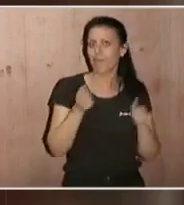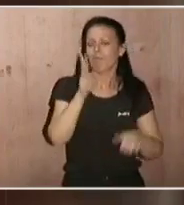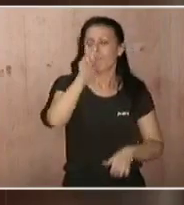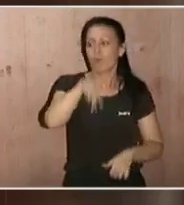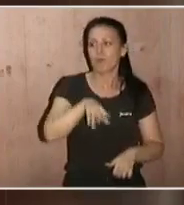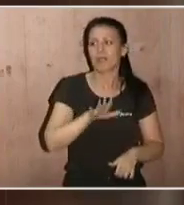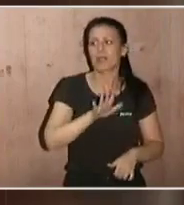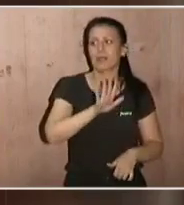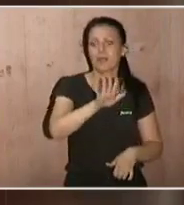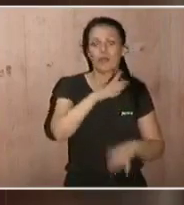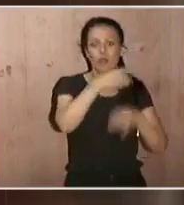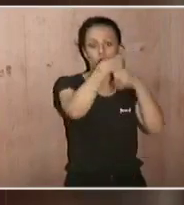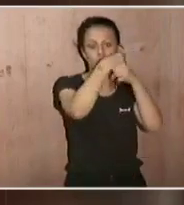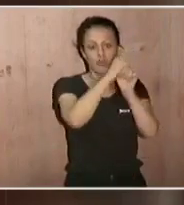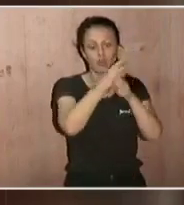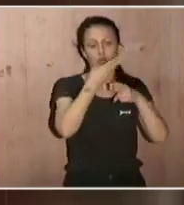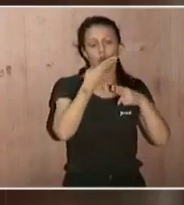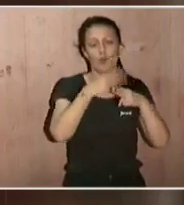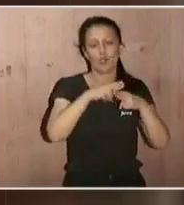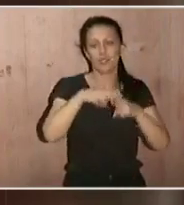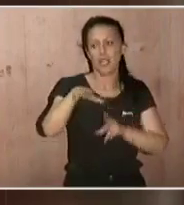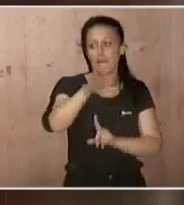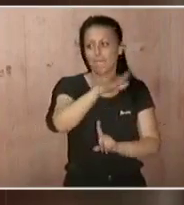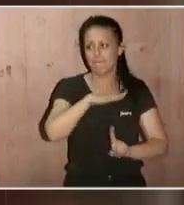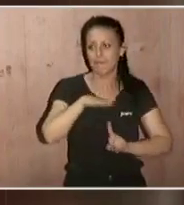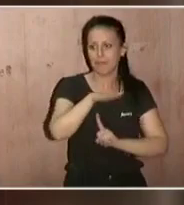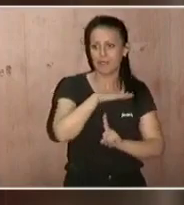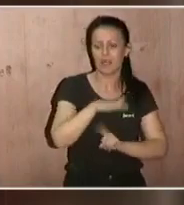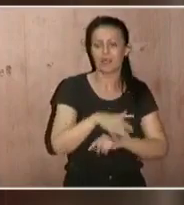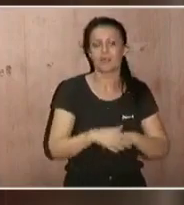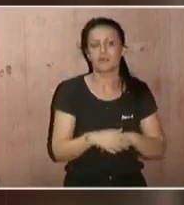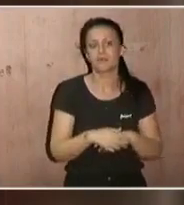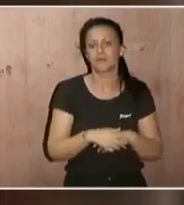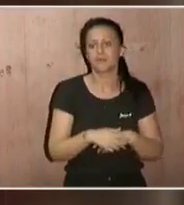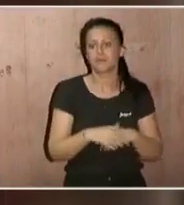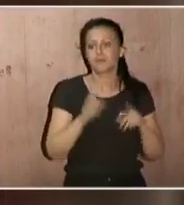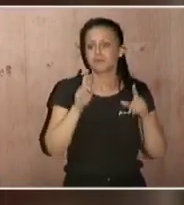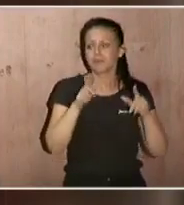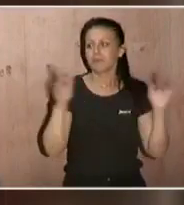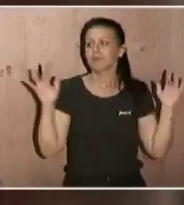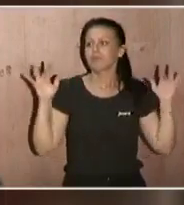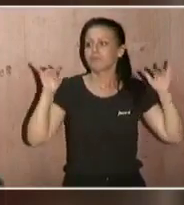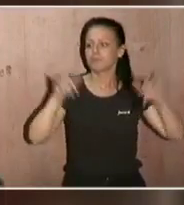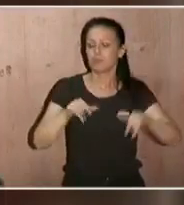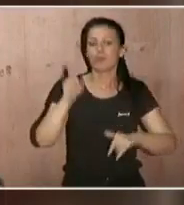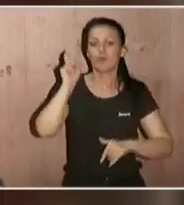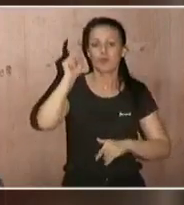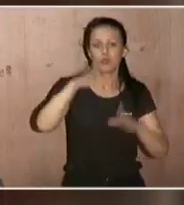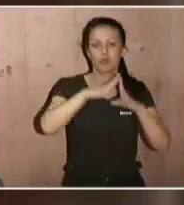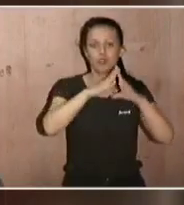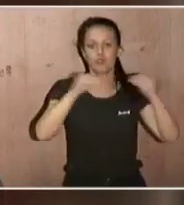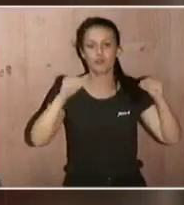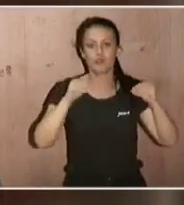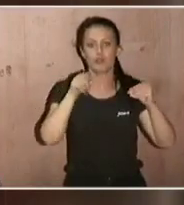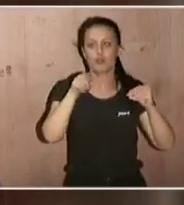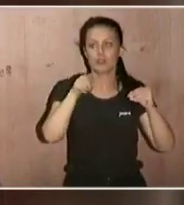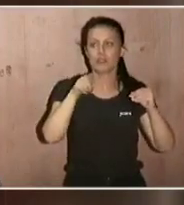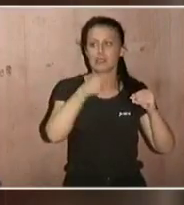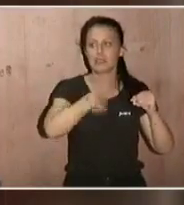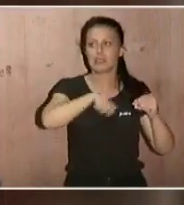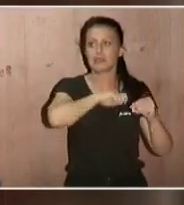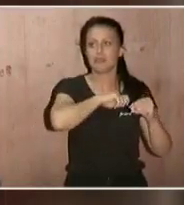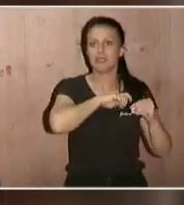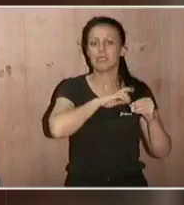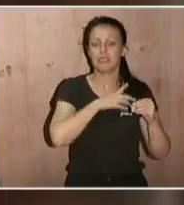el Observatorio de Políticas Ambientales, congregando a la mayor parte de los profesores universitarios que cultivan en España